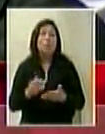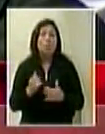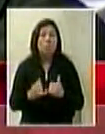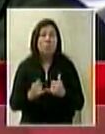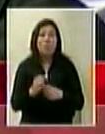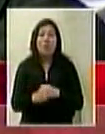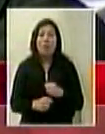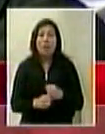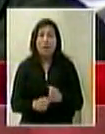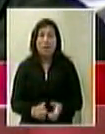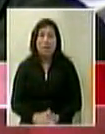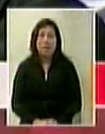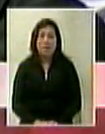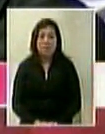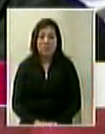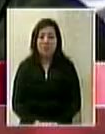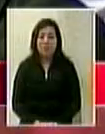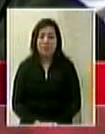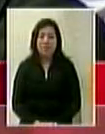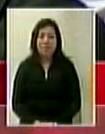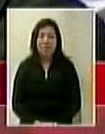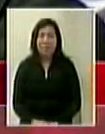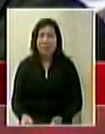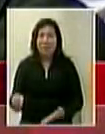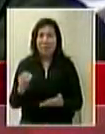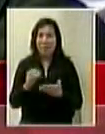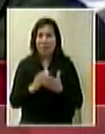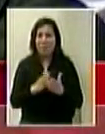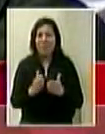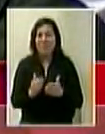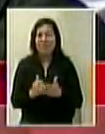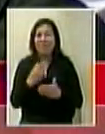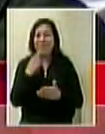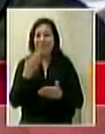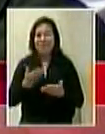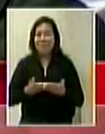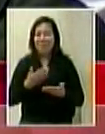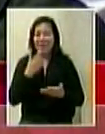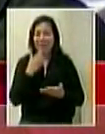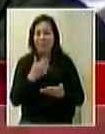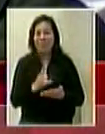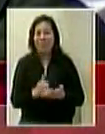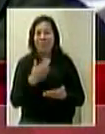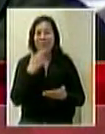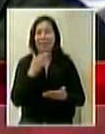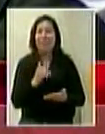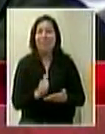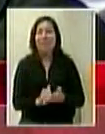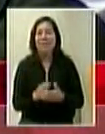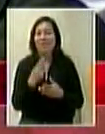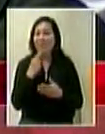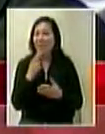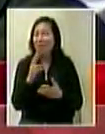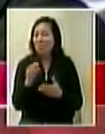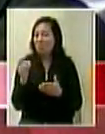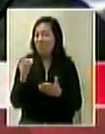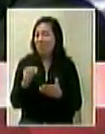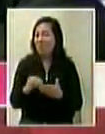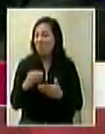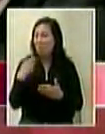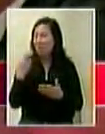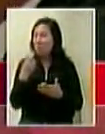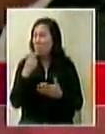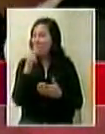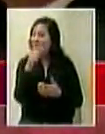últimos años? Cuando el presidente del INPE ya más o menos ya está adquiriendo cancha, fuera el presidente del INPE por razones de coyuntura política.